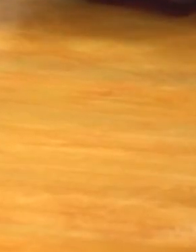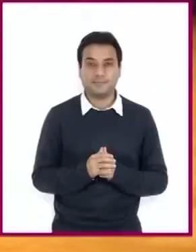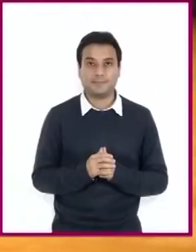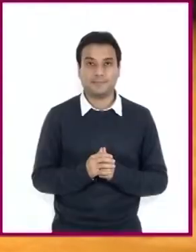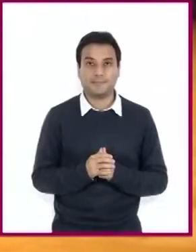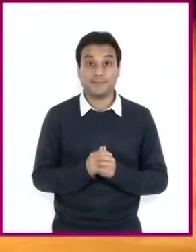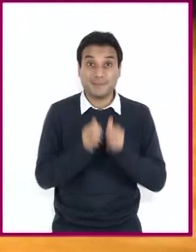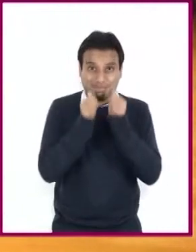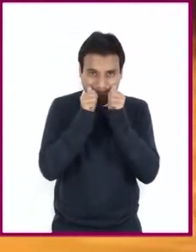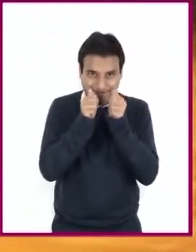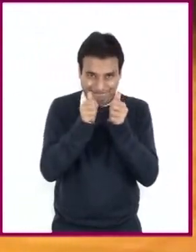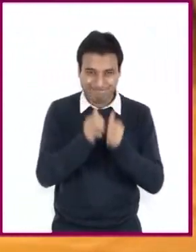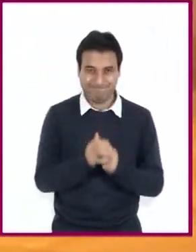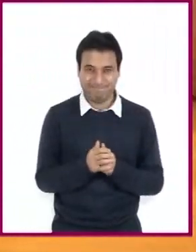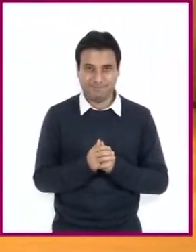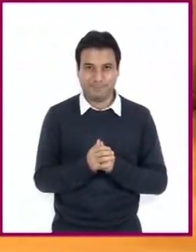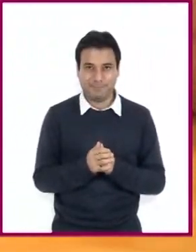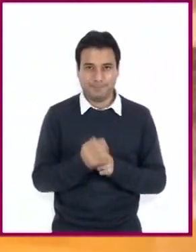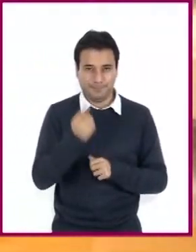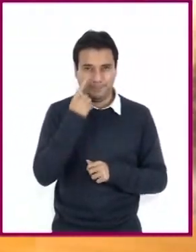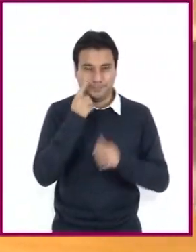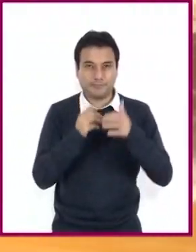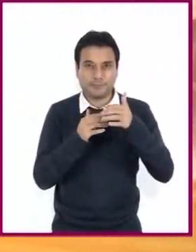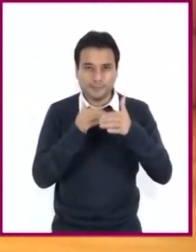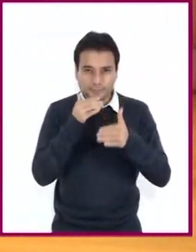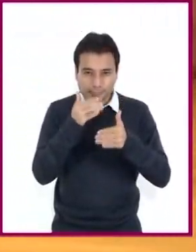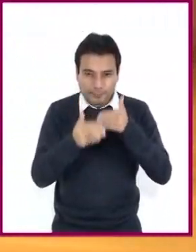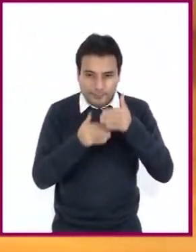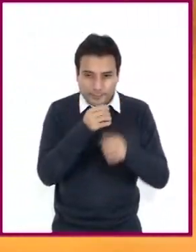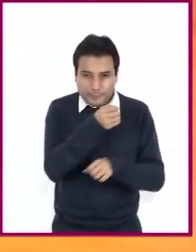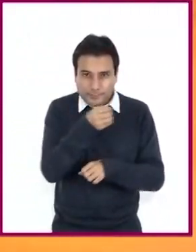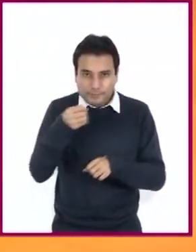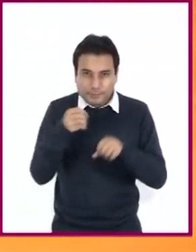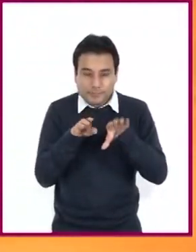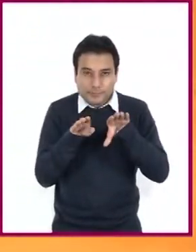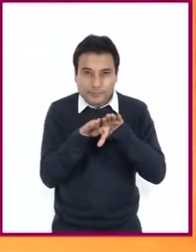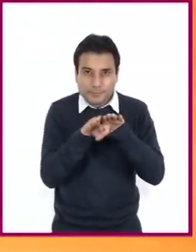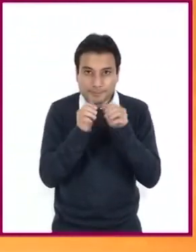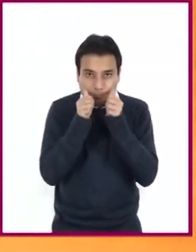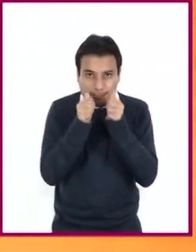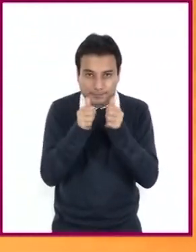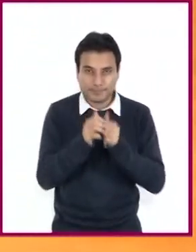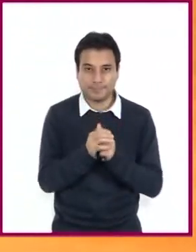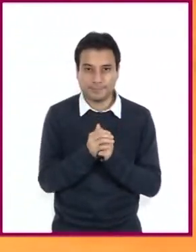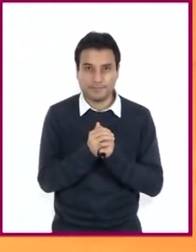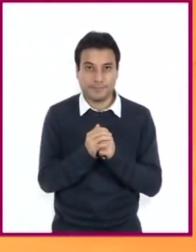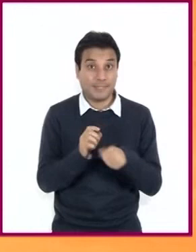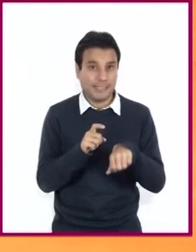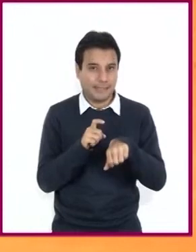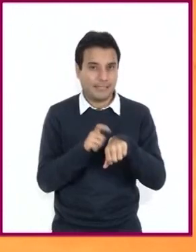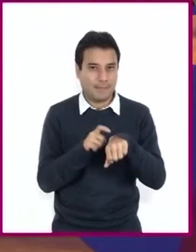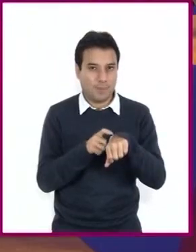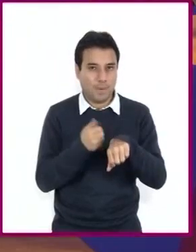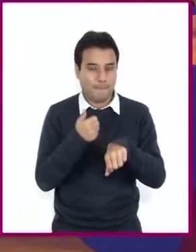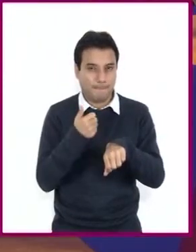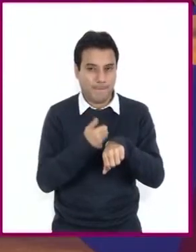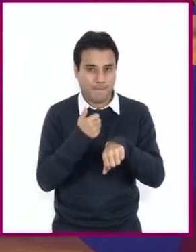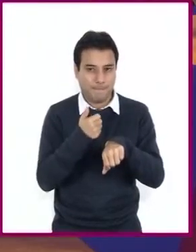Pongan atención a cómo se va desarrollando el experimento. Tomemos el tiempo.